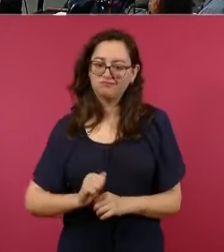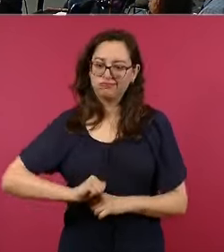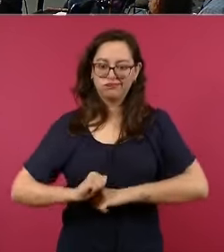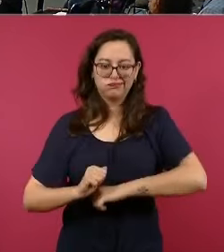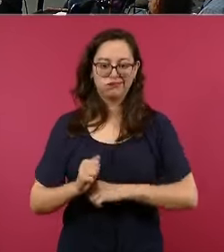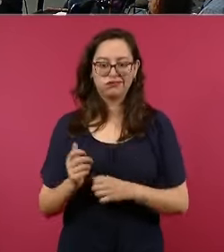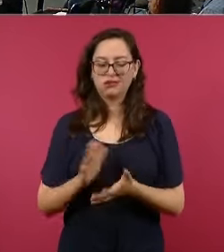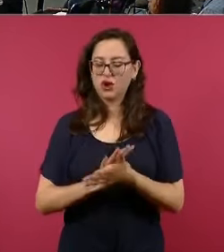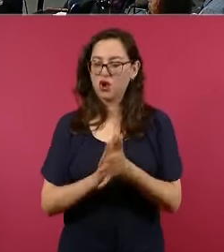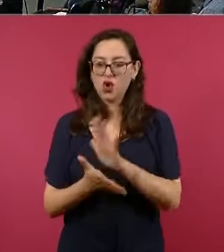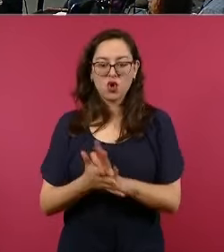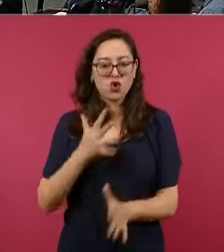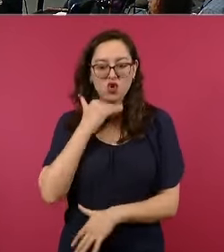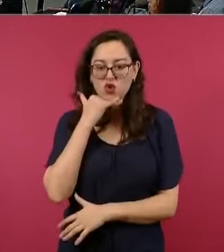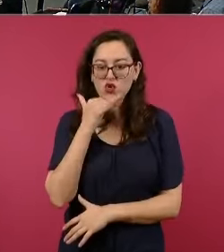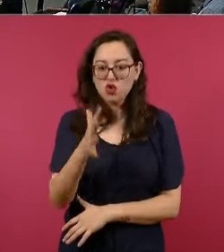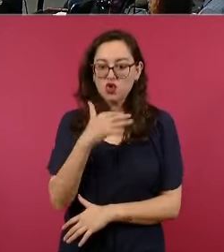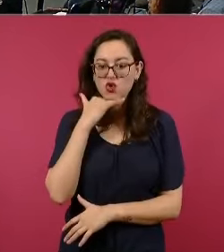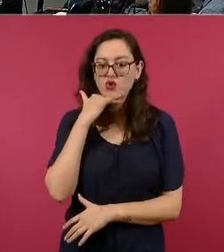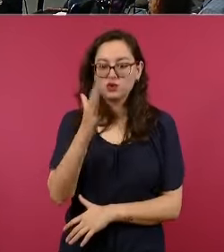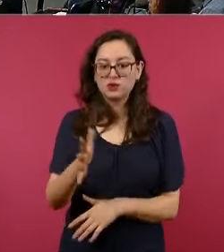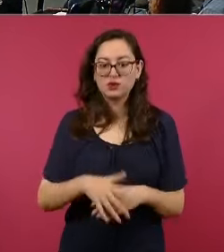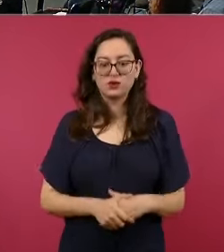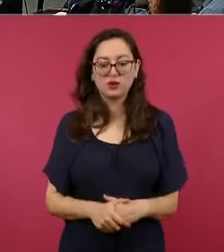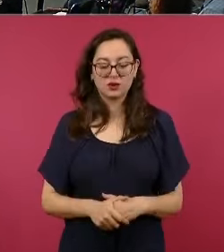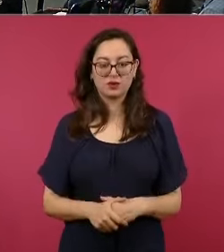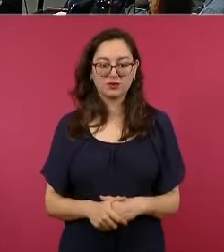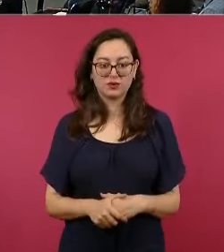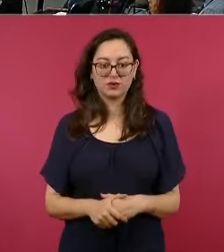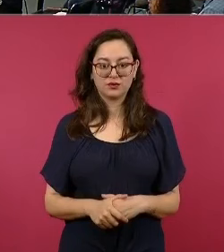autoridades este jueces